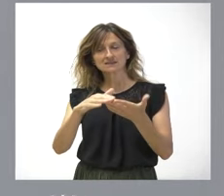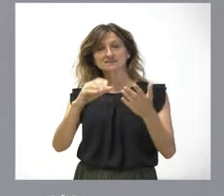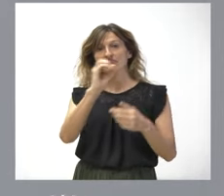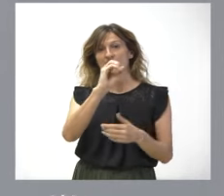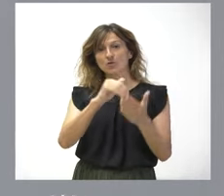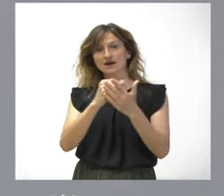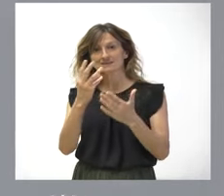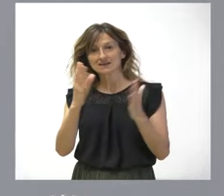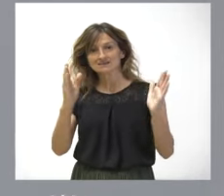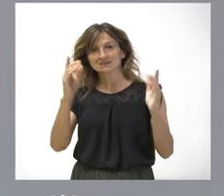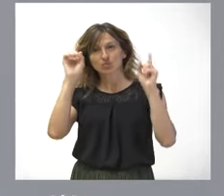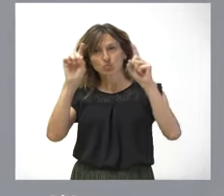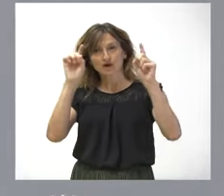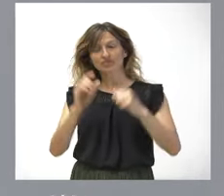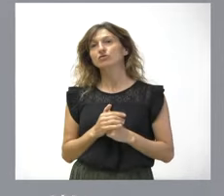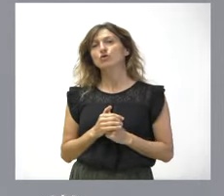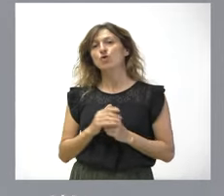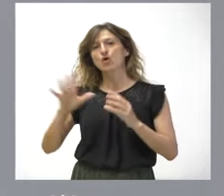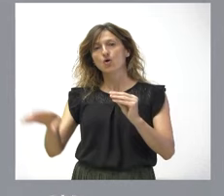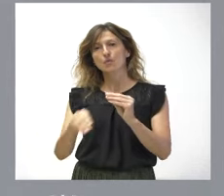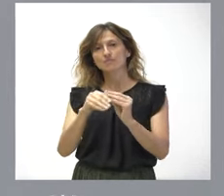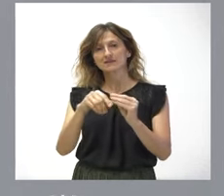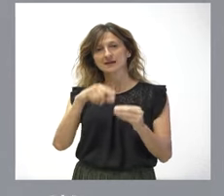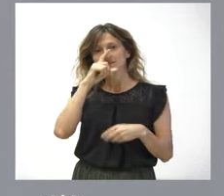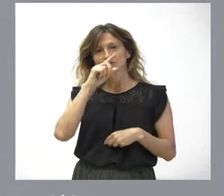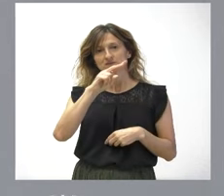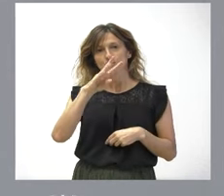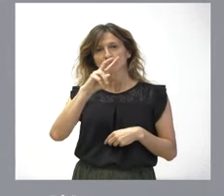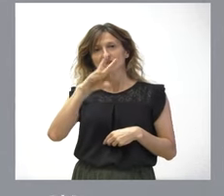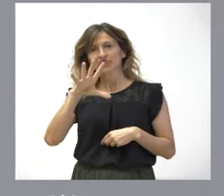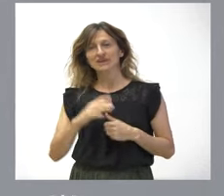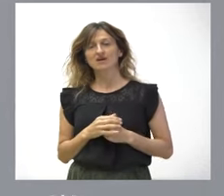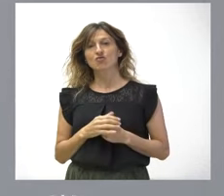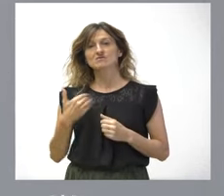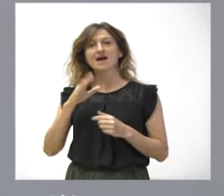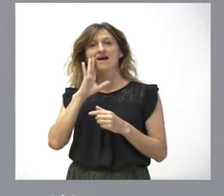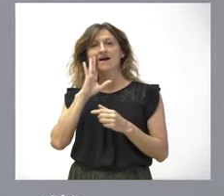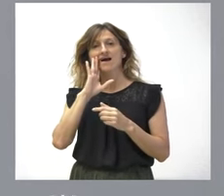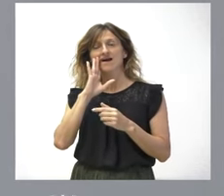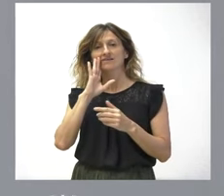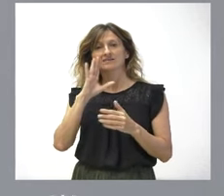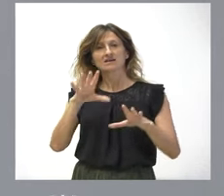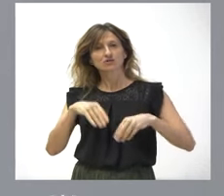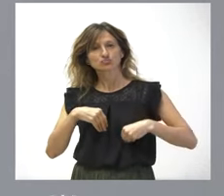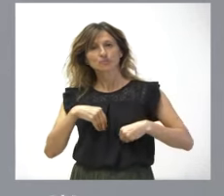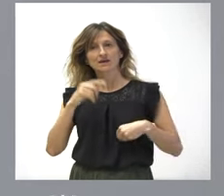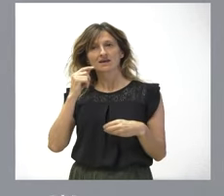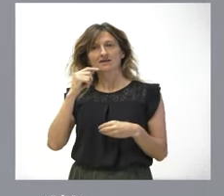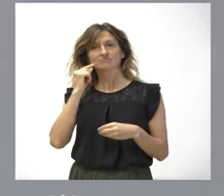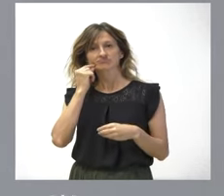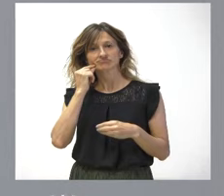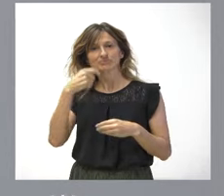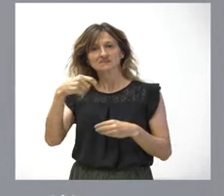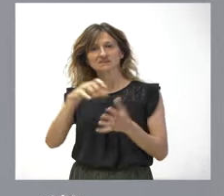3 años que se completa en este nuevo curso académico 2425 cumpliendo lo que ya había asumido el presidente de la junta de